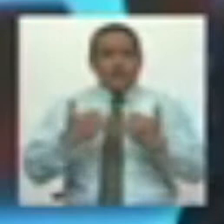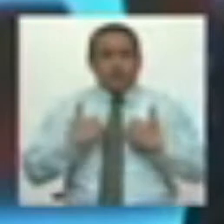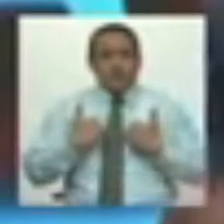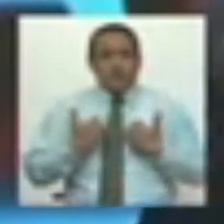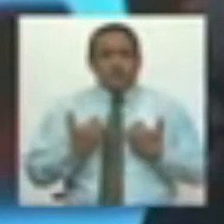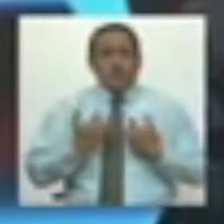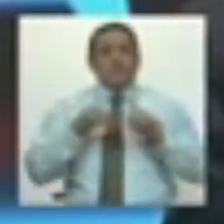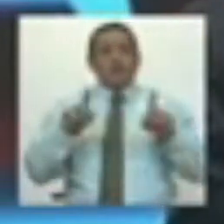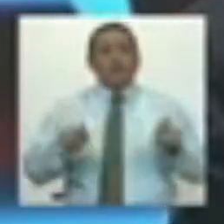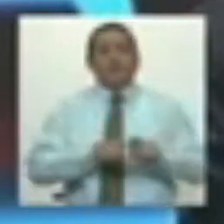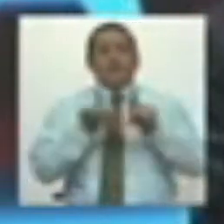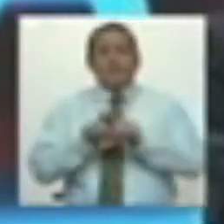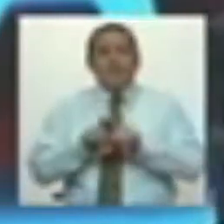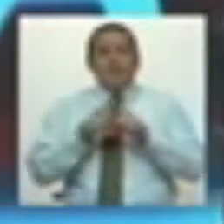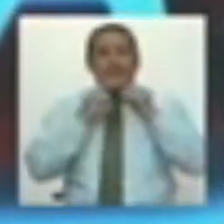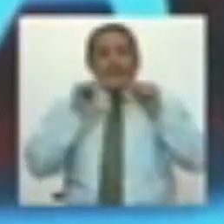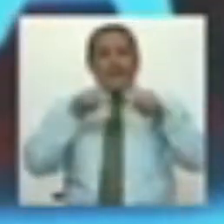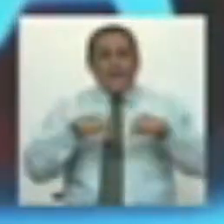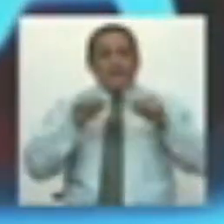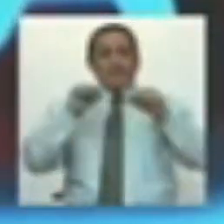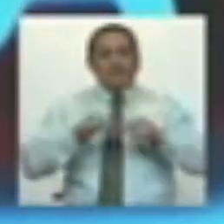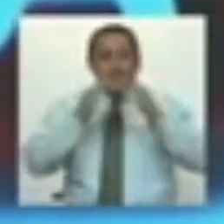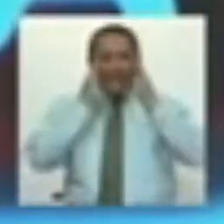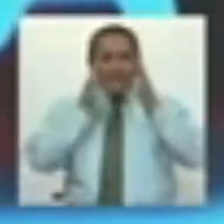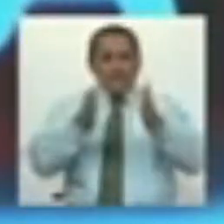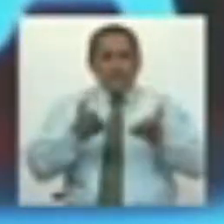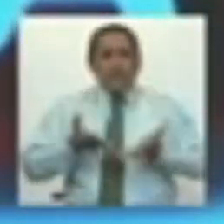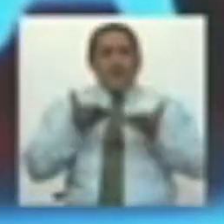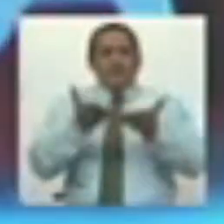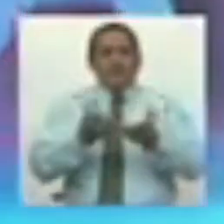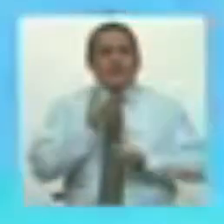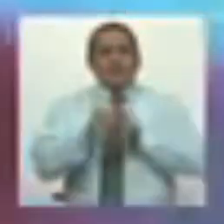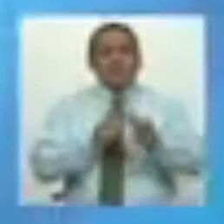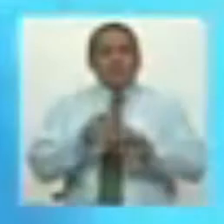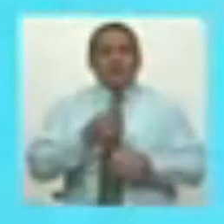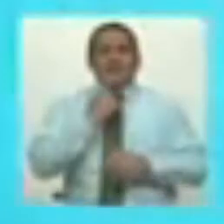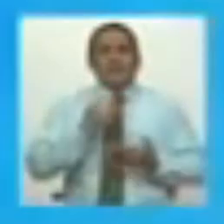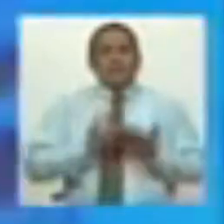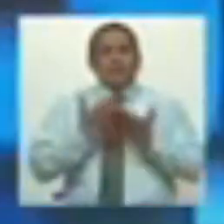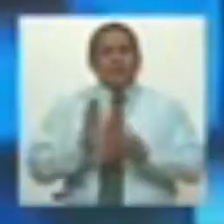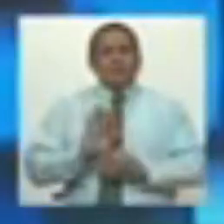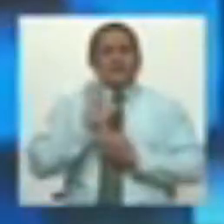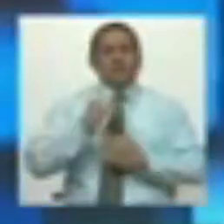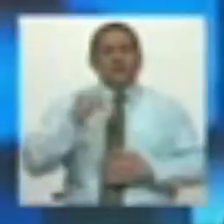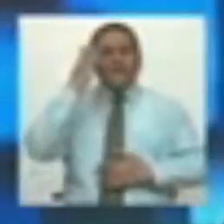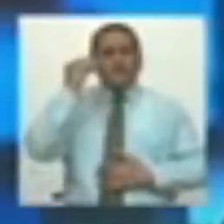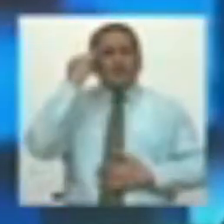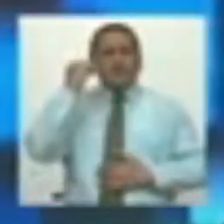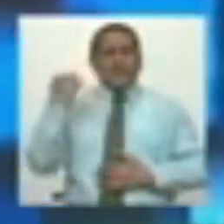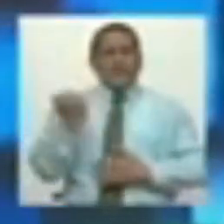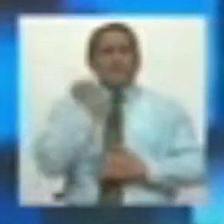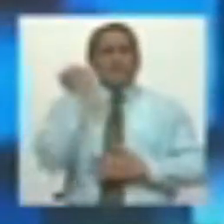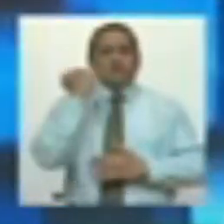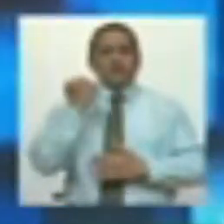pero sobre todo que el sí apunta a la gente el es real es basado en una experiencia exitosa